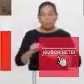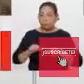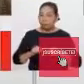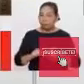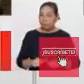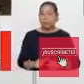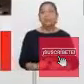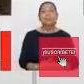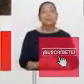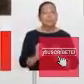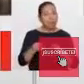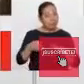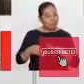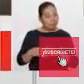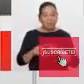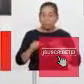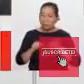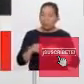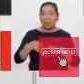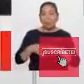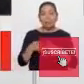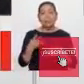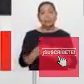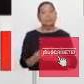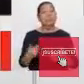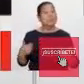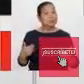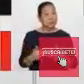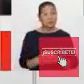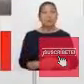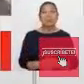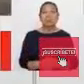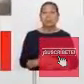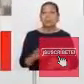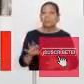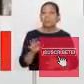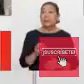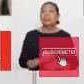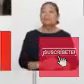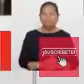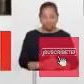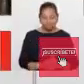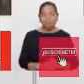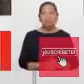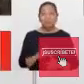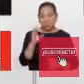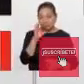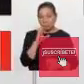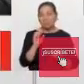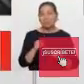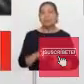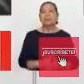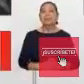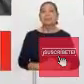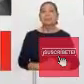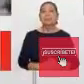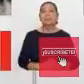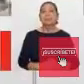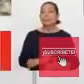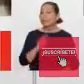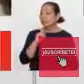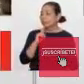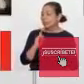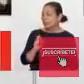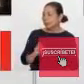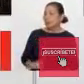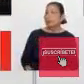perpetua. Van a estar confinados de por vida en la cárcel. ¿Estamos cerca de este hallazgo, estos delincuentes? Estamos trabajando en ello, así es. María Fernanda, te escuchamos.